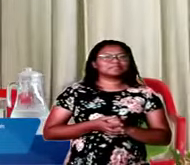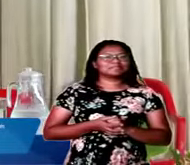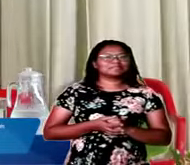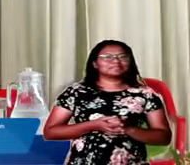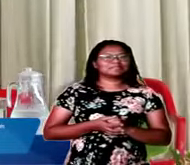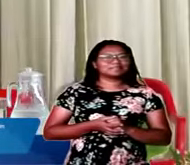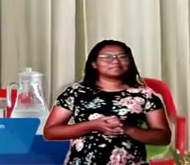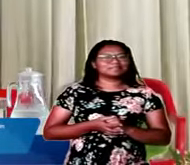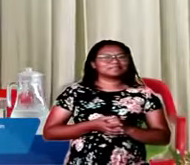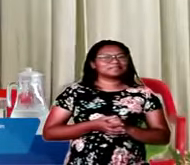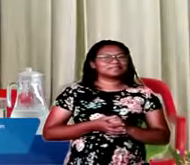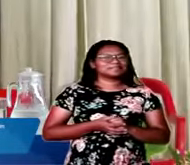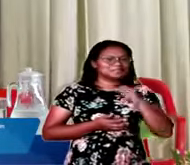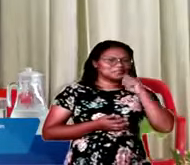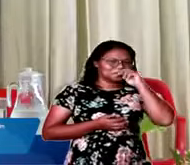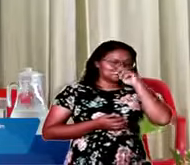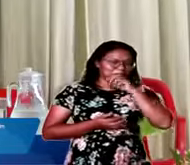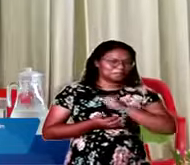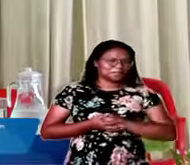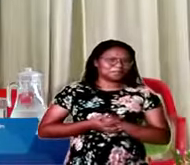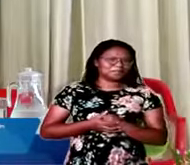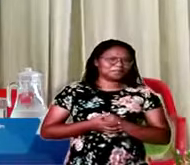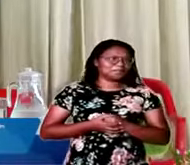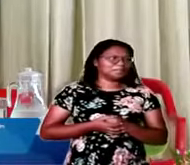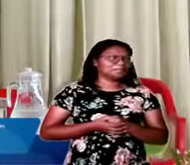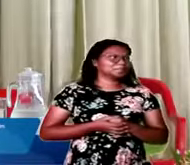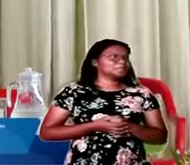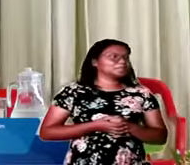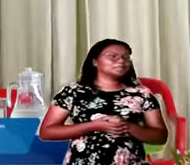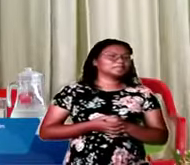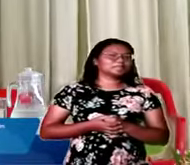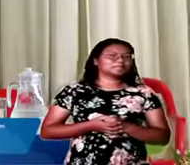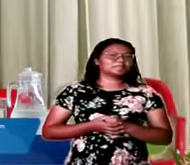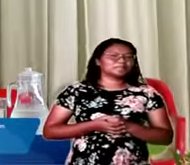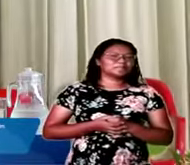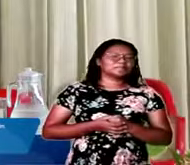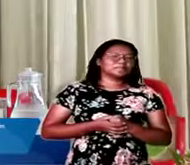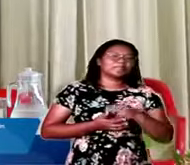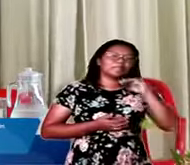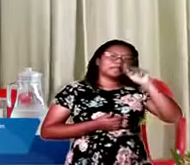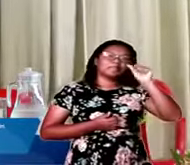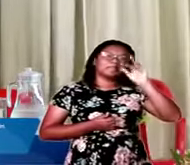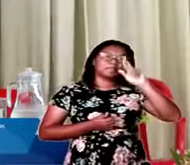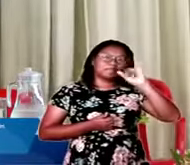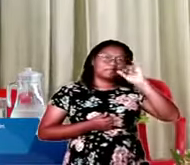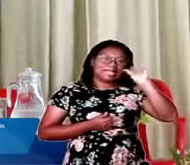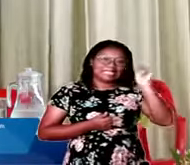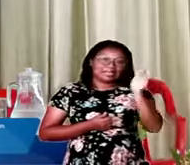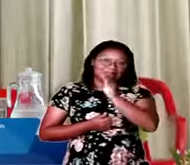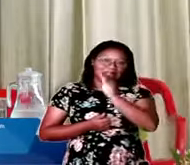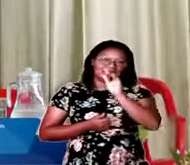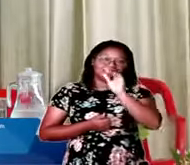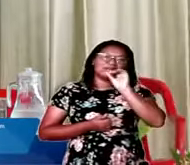nos resultaron racistas, ¿sí o no? María y Aarón nos resultaron racistas.